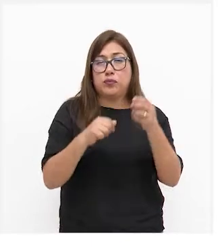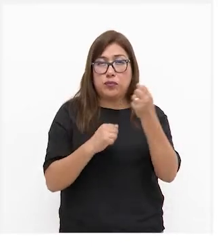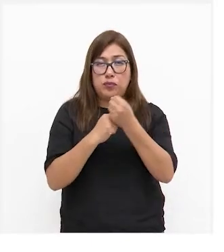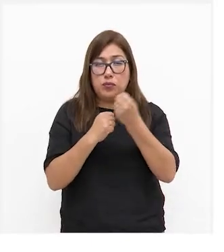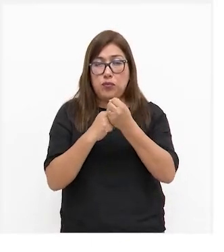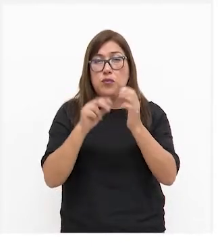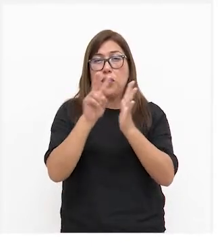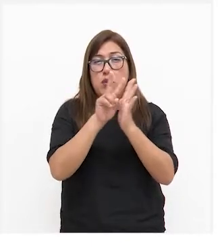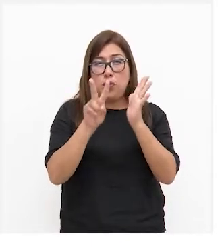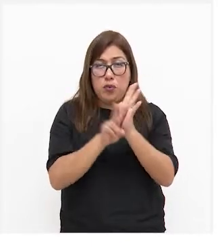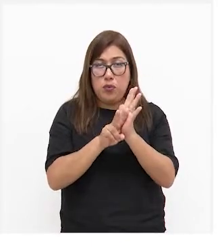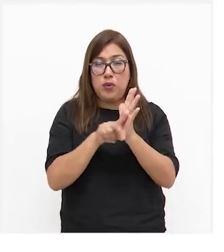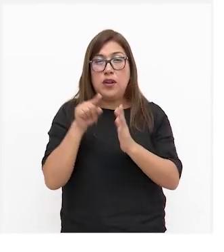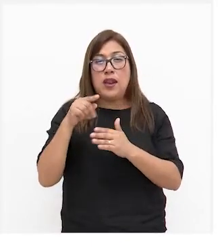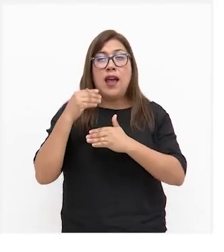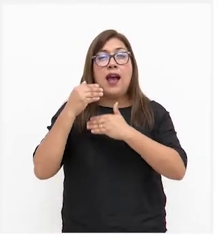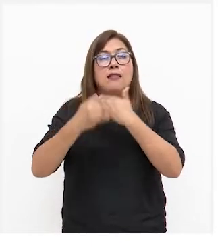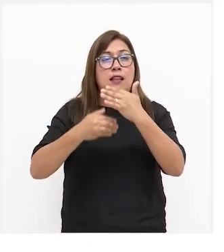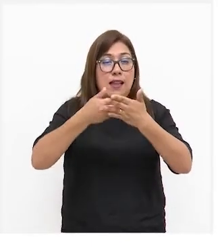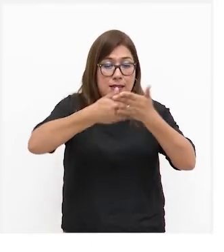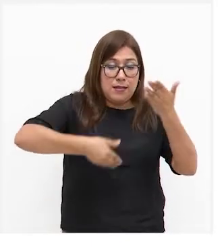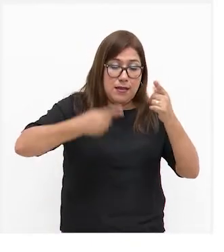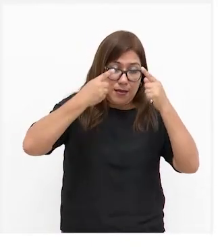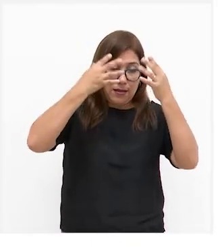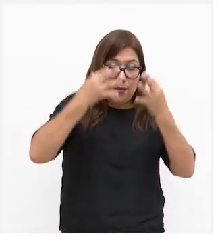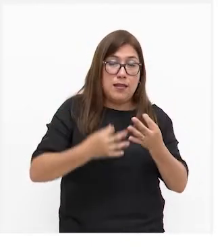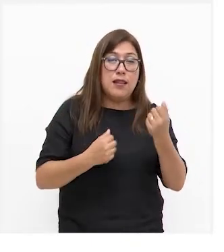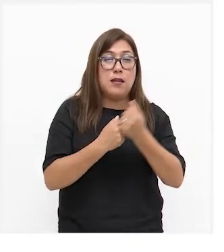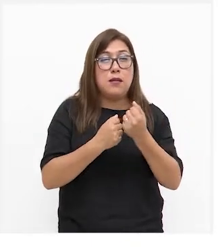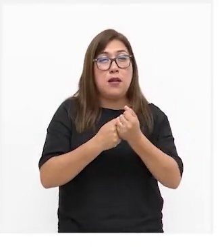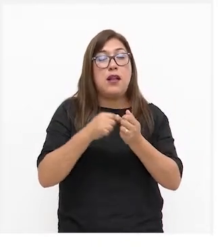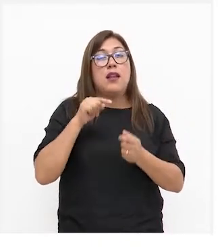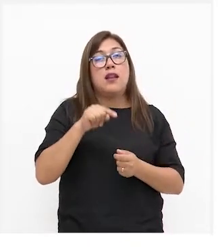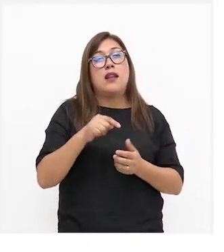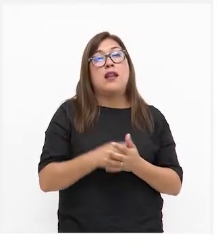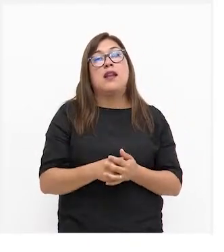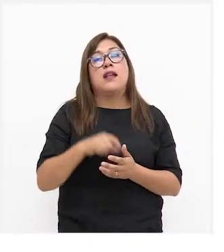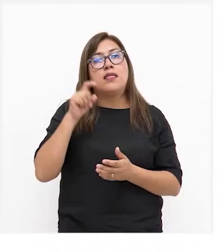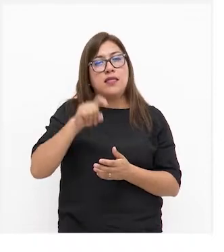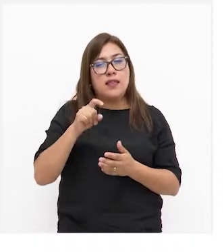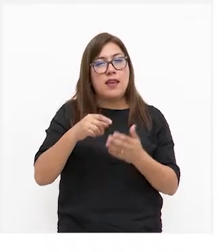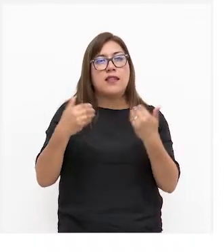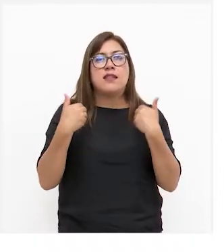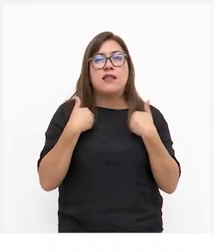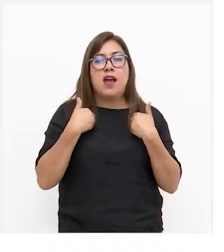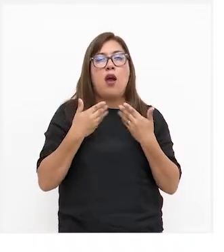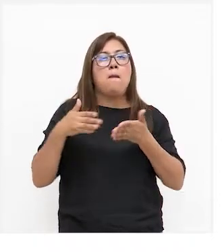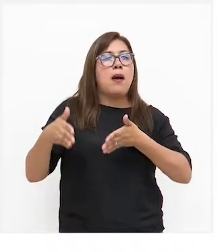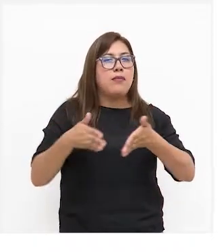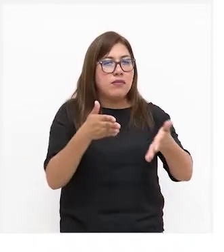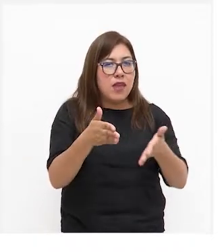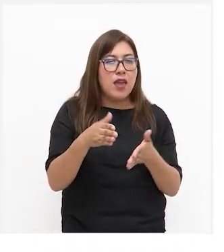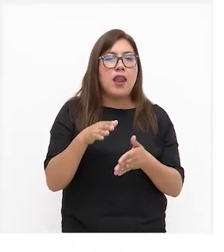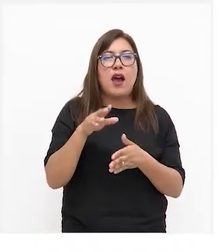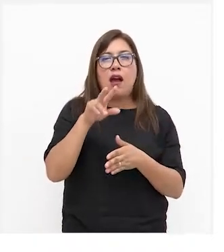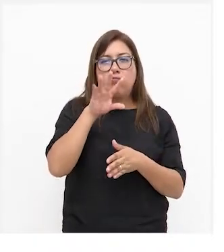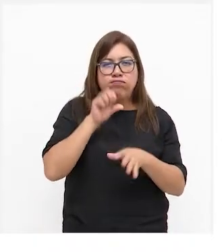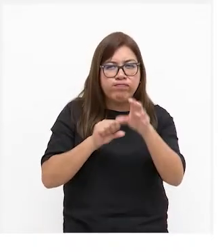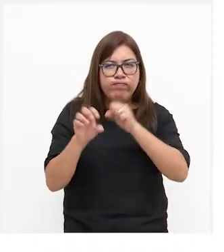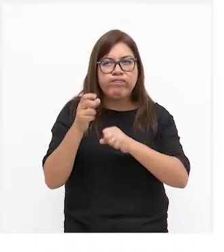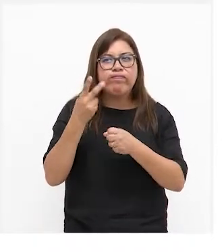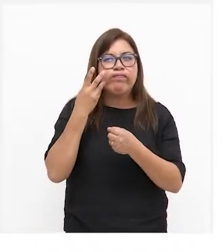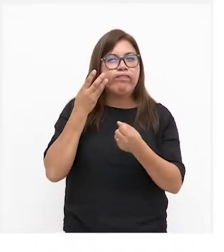apoyos voluntarios, la sentencia para designación de apoyos excepcionales debe contener forma,